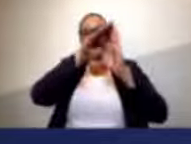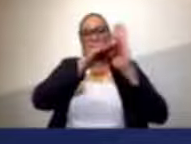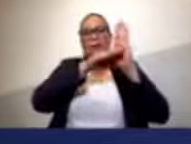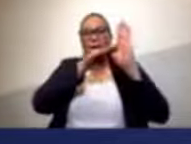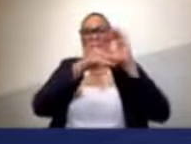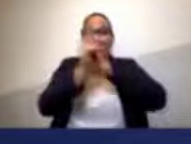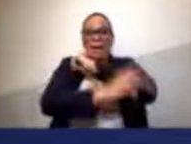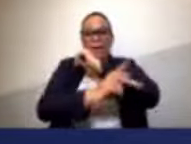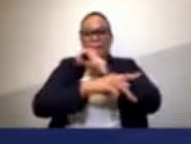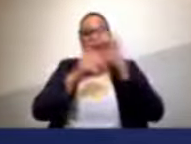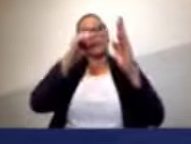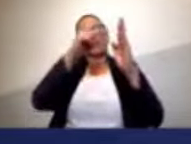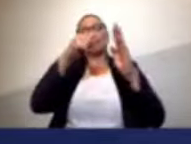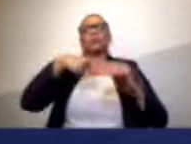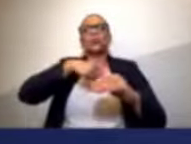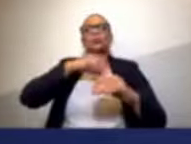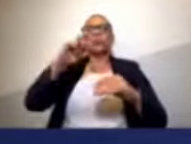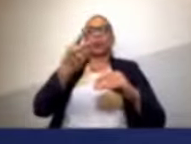bajo al